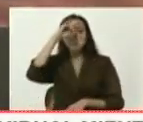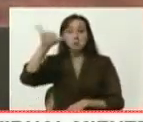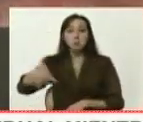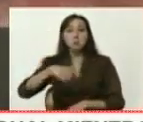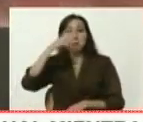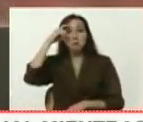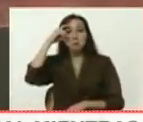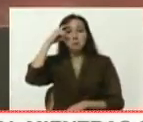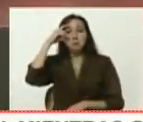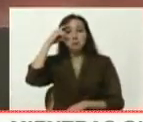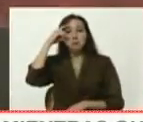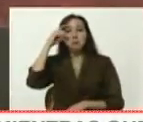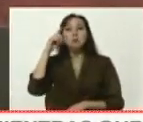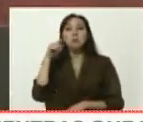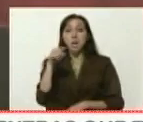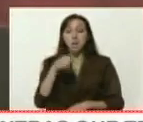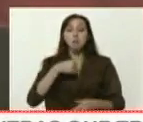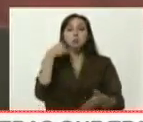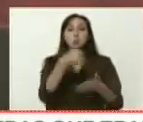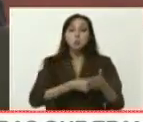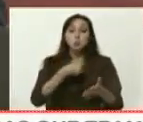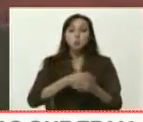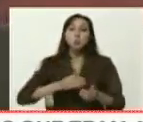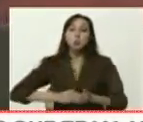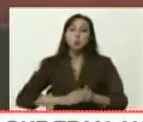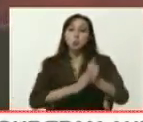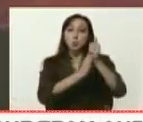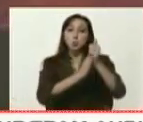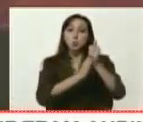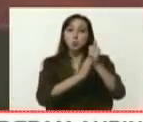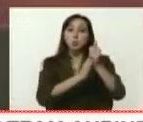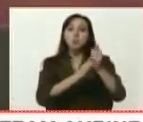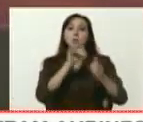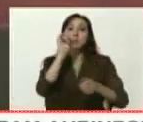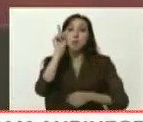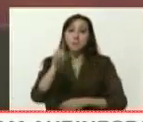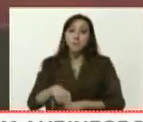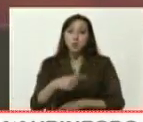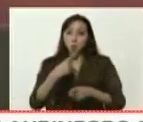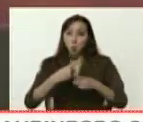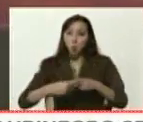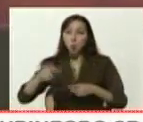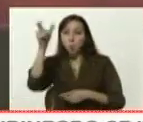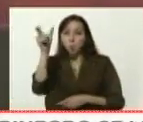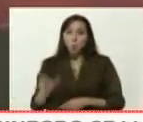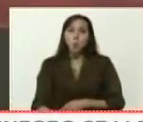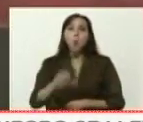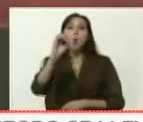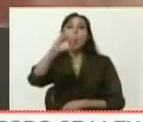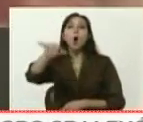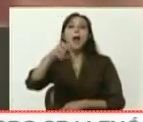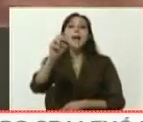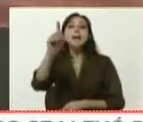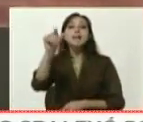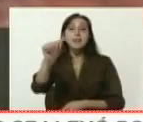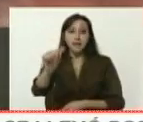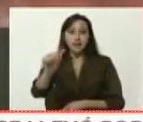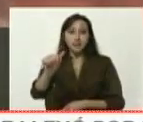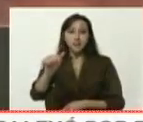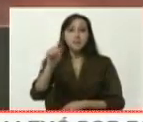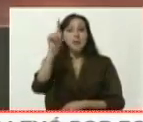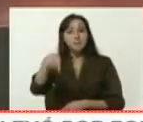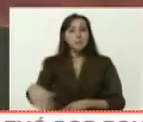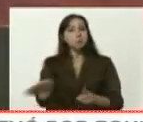lo que fue la lucha de Livia Gubernet, del propio Fabricio Ojeda, tantos otros que lamentablemente padecieron de la